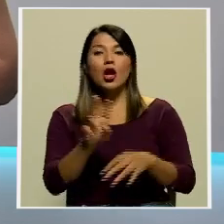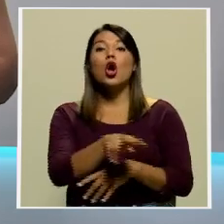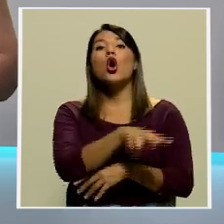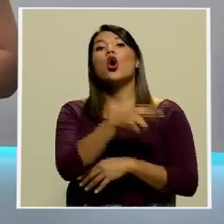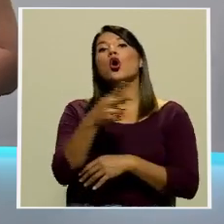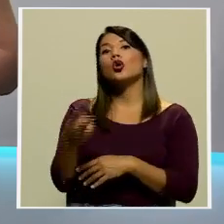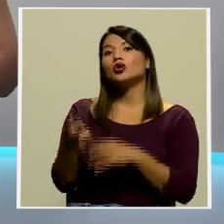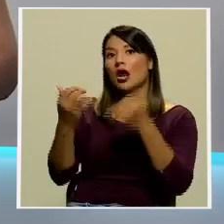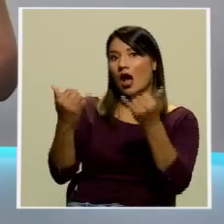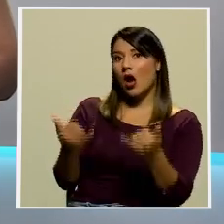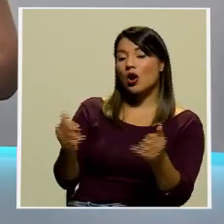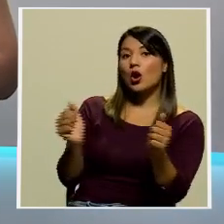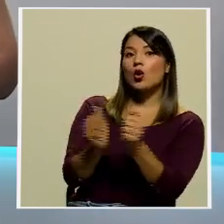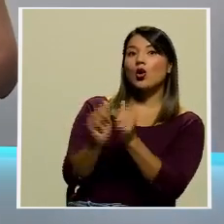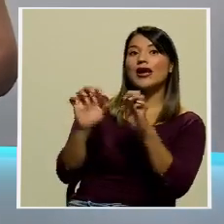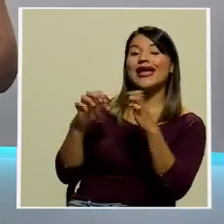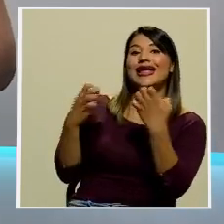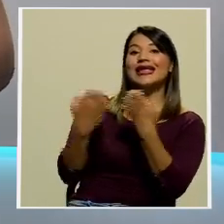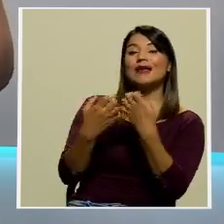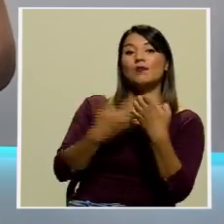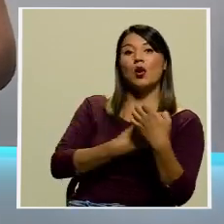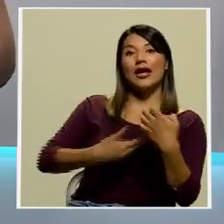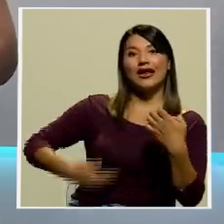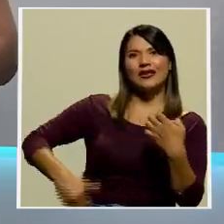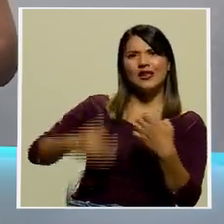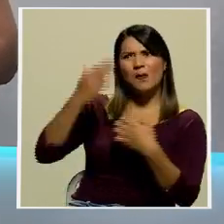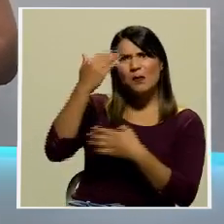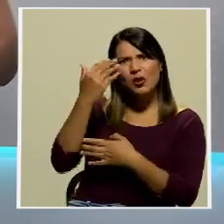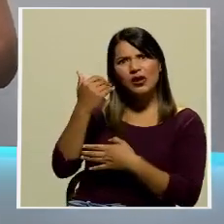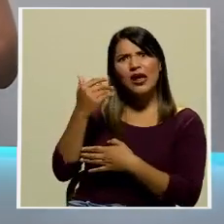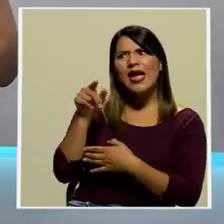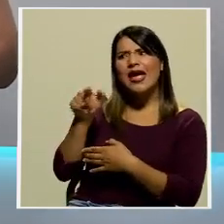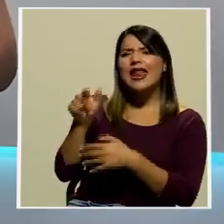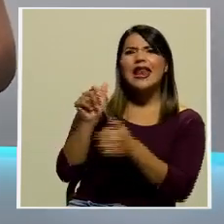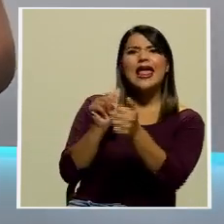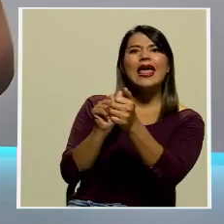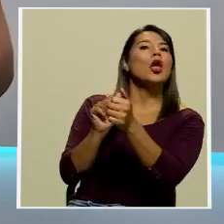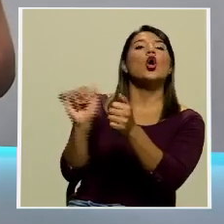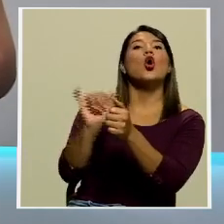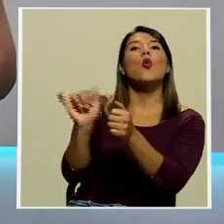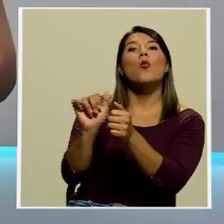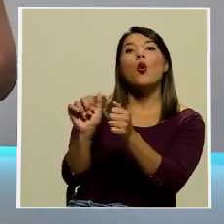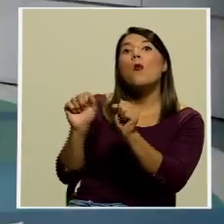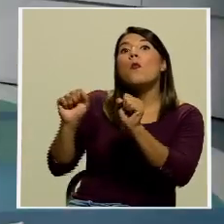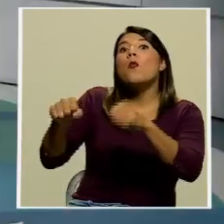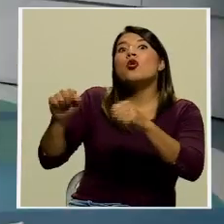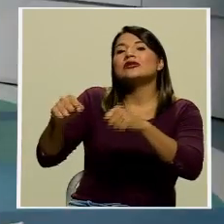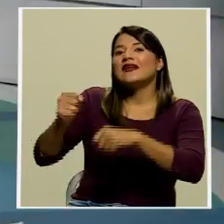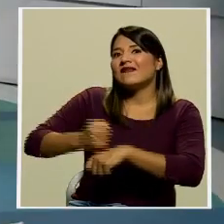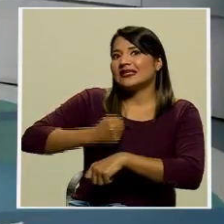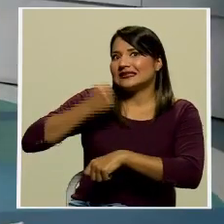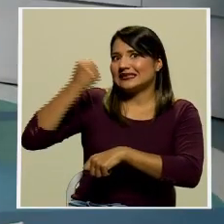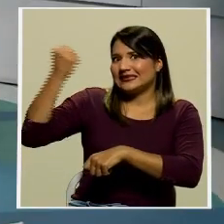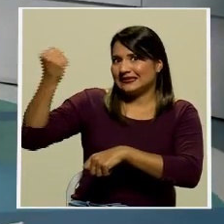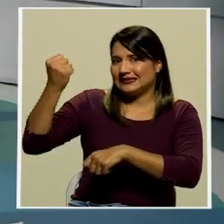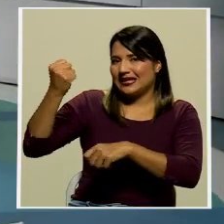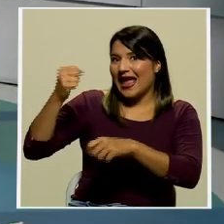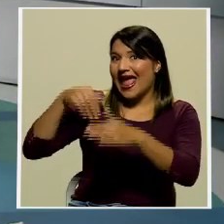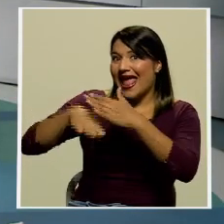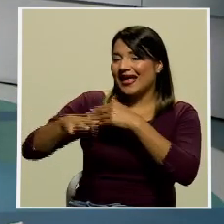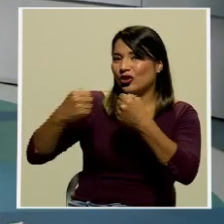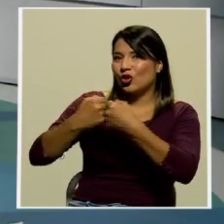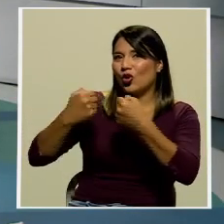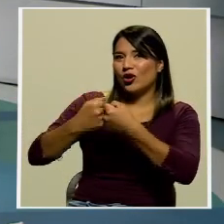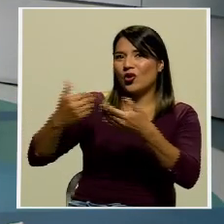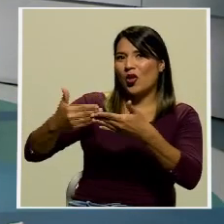le pasa al Club Sport Herediano, que estaba como candidato al título en el torneo anterior, y ahora pues está ahí en